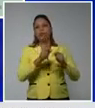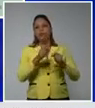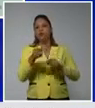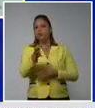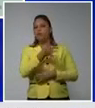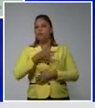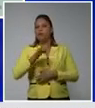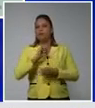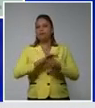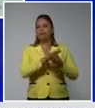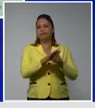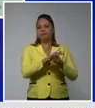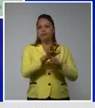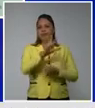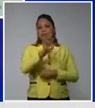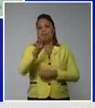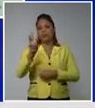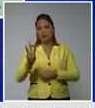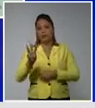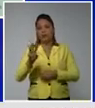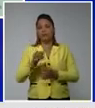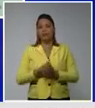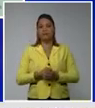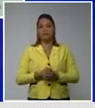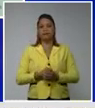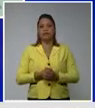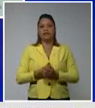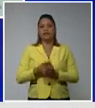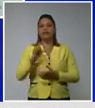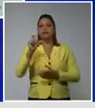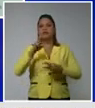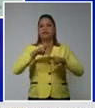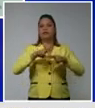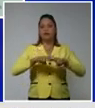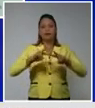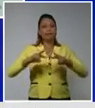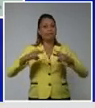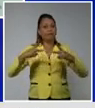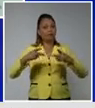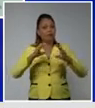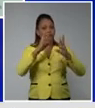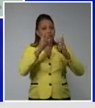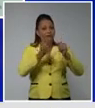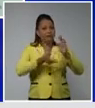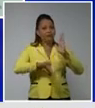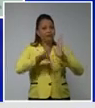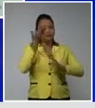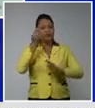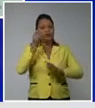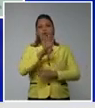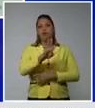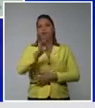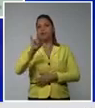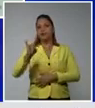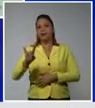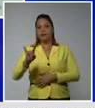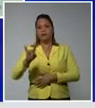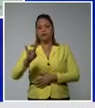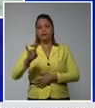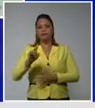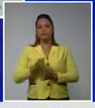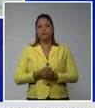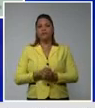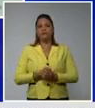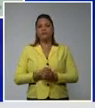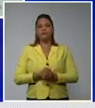Naranjo, 53. Centro Habana de nuevo con una cifra elevada, 49. San Miguel